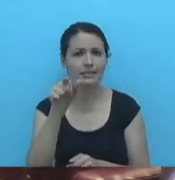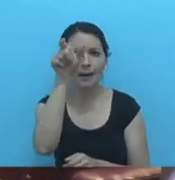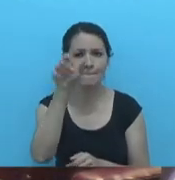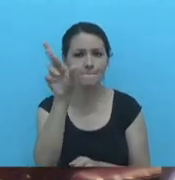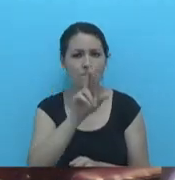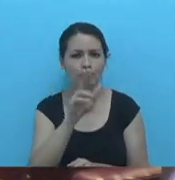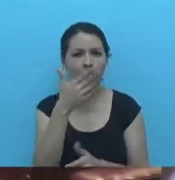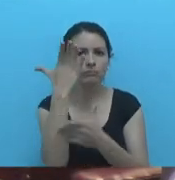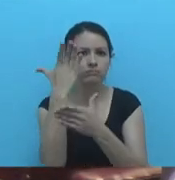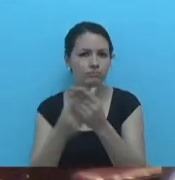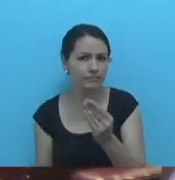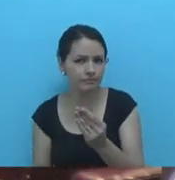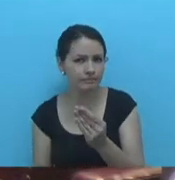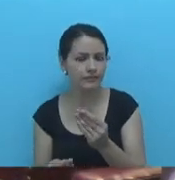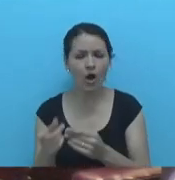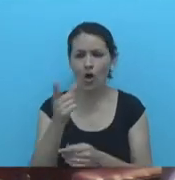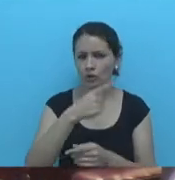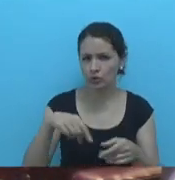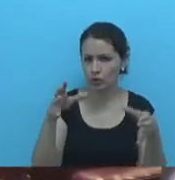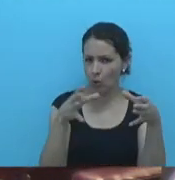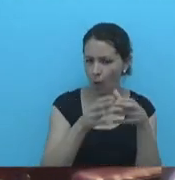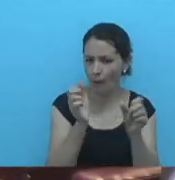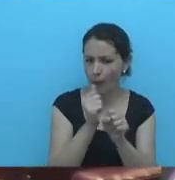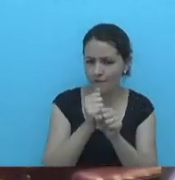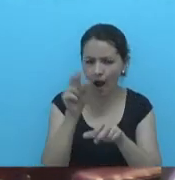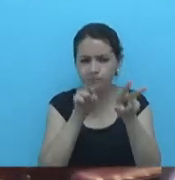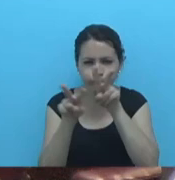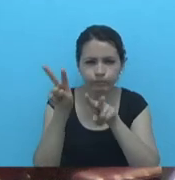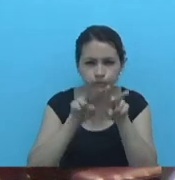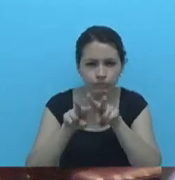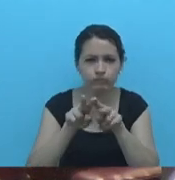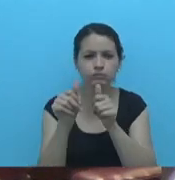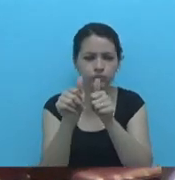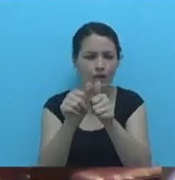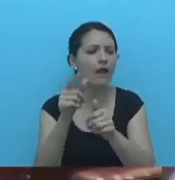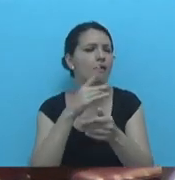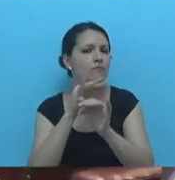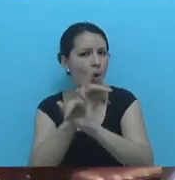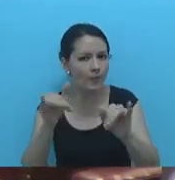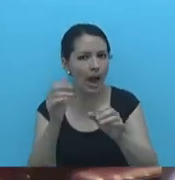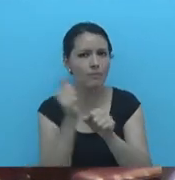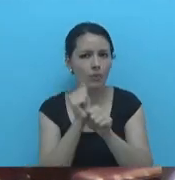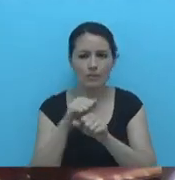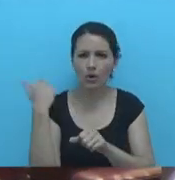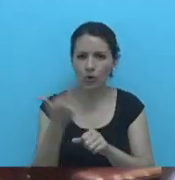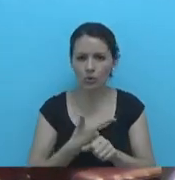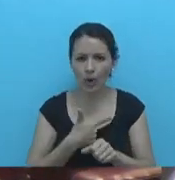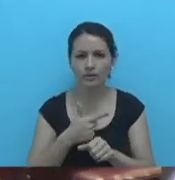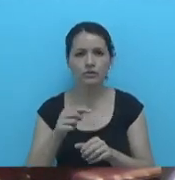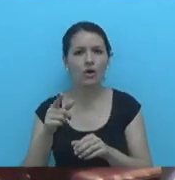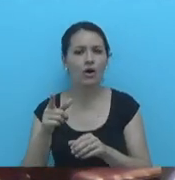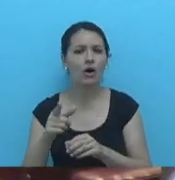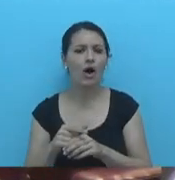principio venimos haciendo un seguimiento, inclusive informamos a esta Cámara la tarea que estábamos realizando,